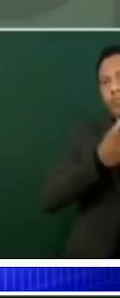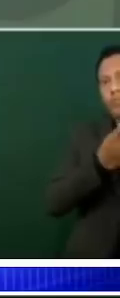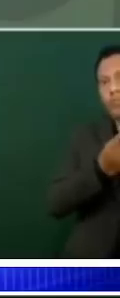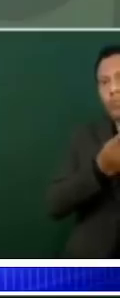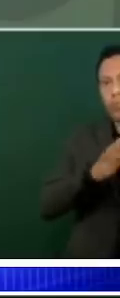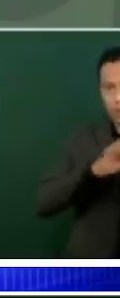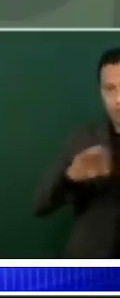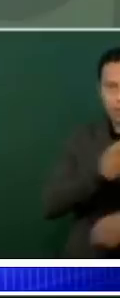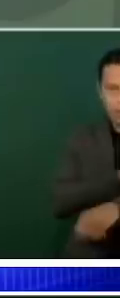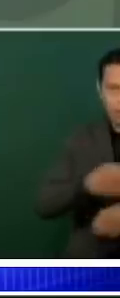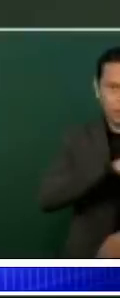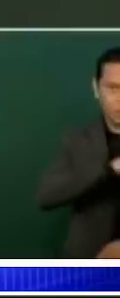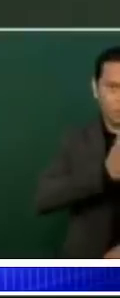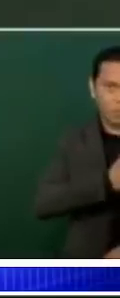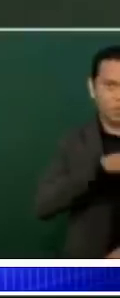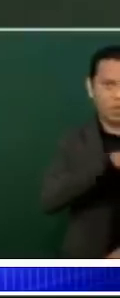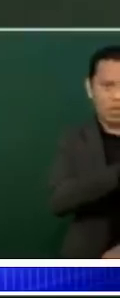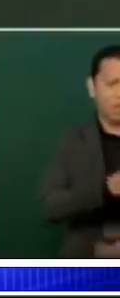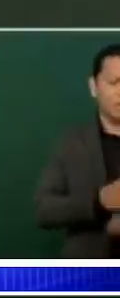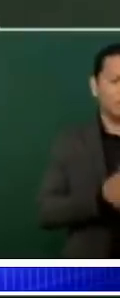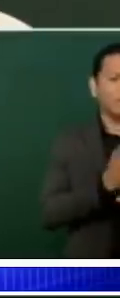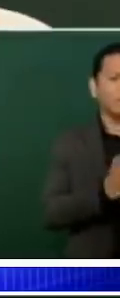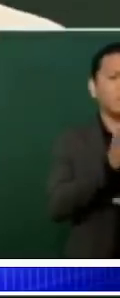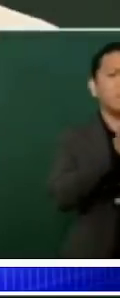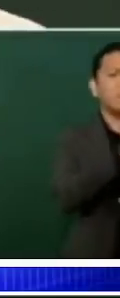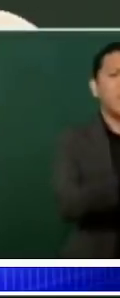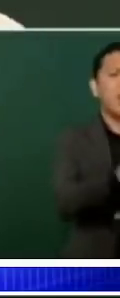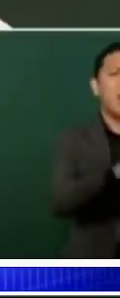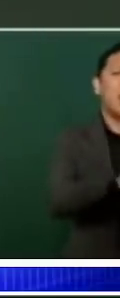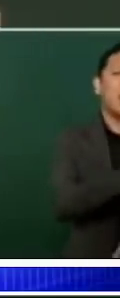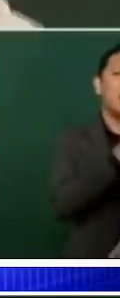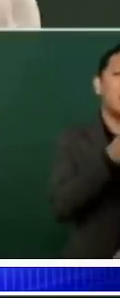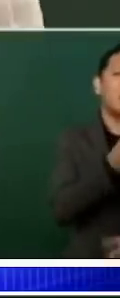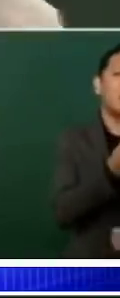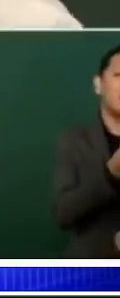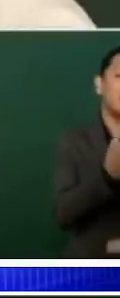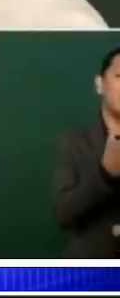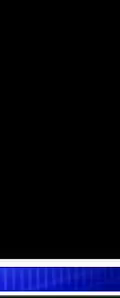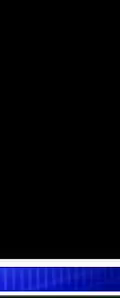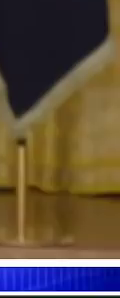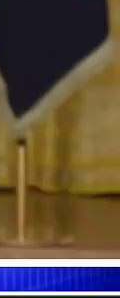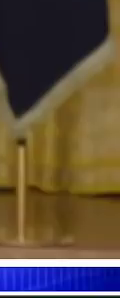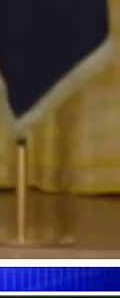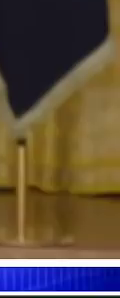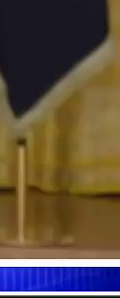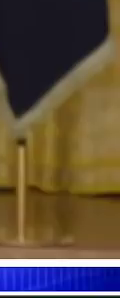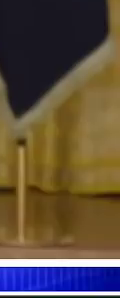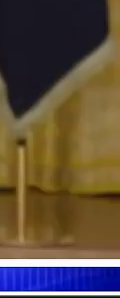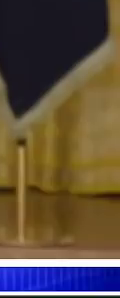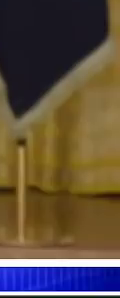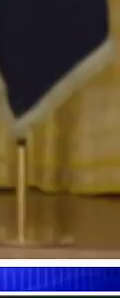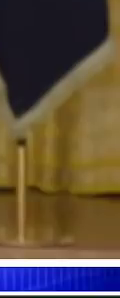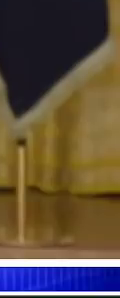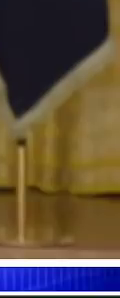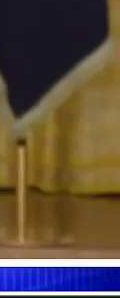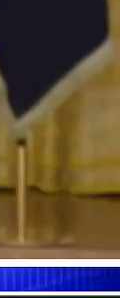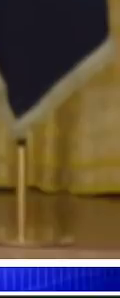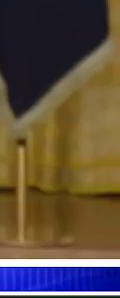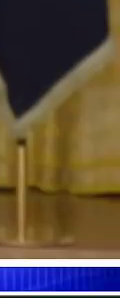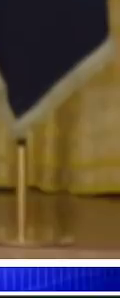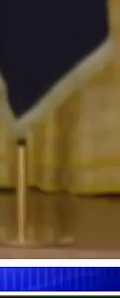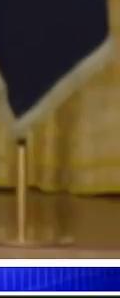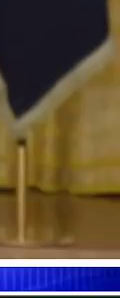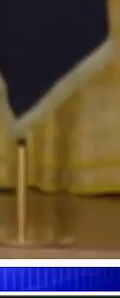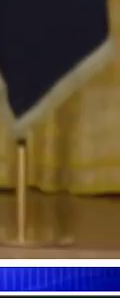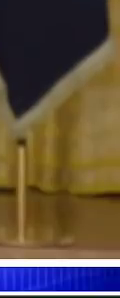ocurriendo en este escenario con mensajes desde Estados Unidos y sobre todo esto del parlamento abierto que causó una respuesta contundente del presidente